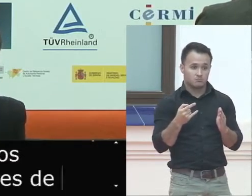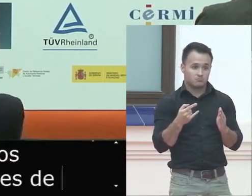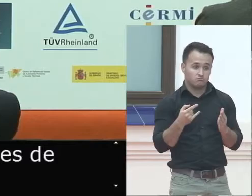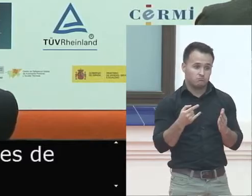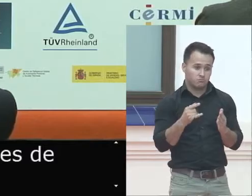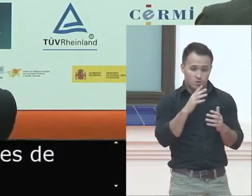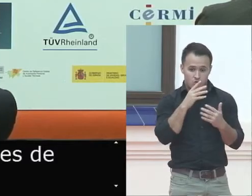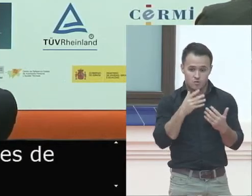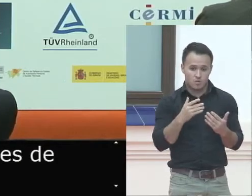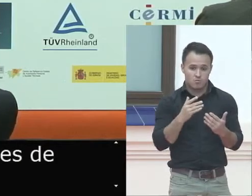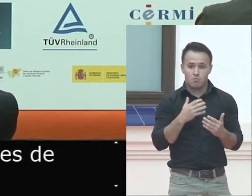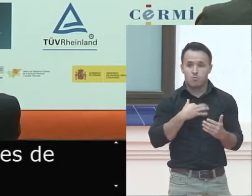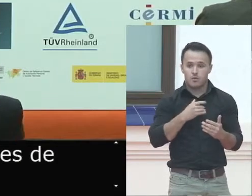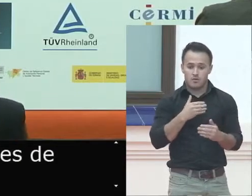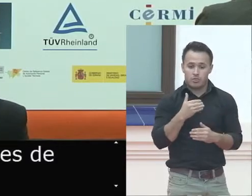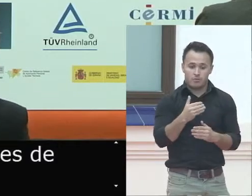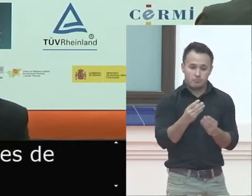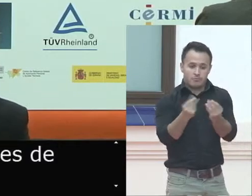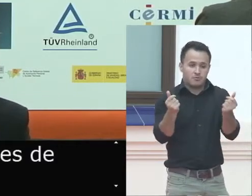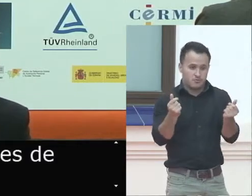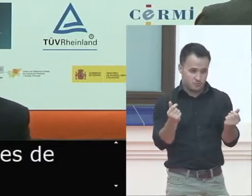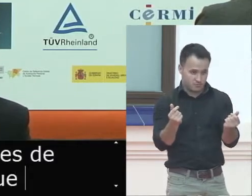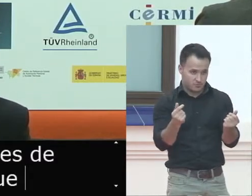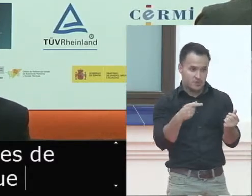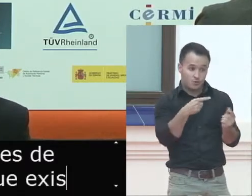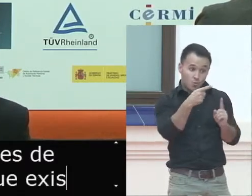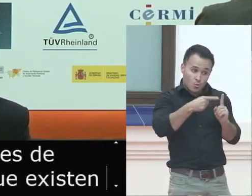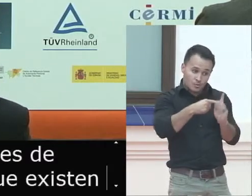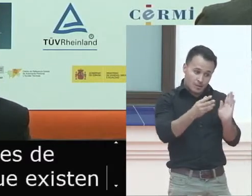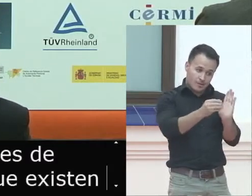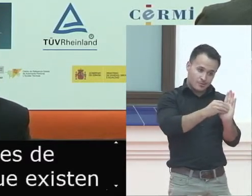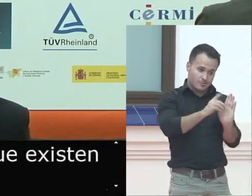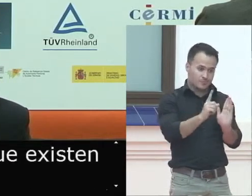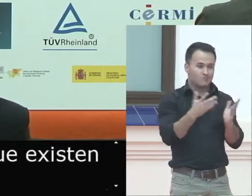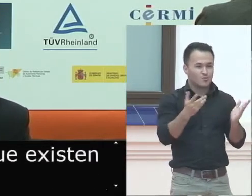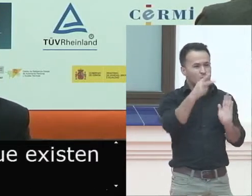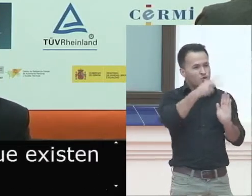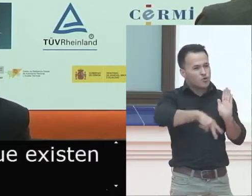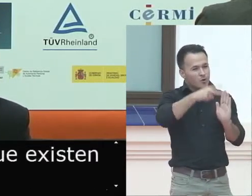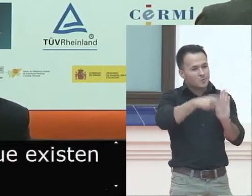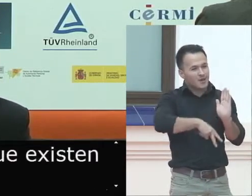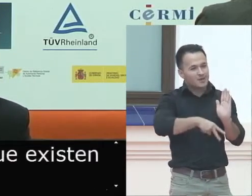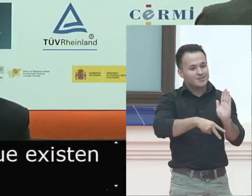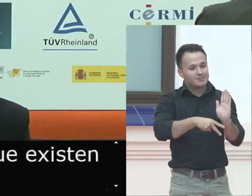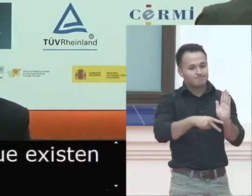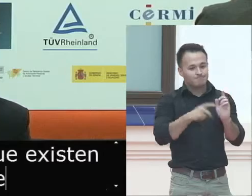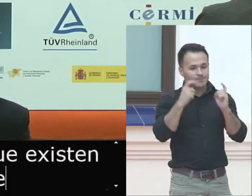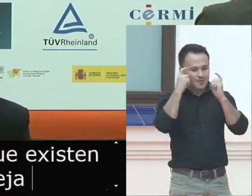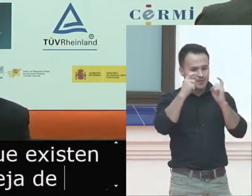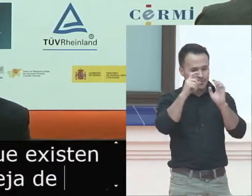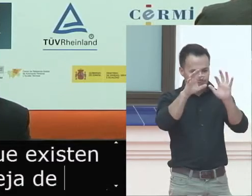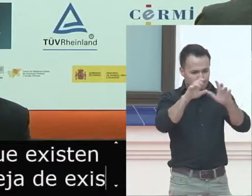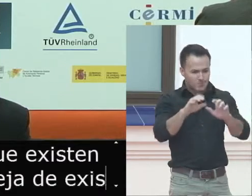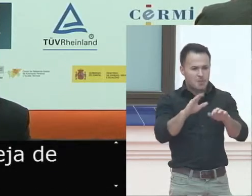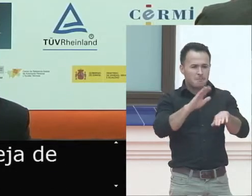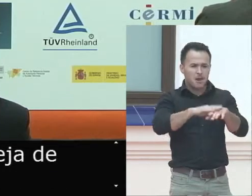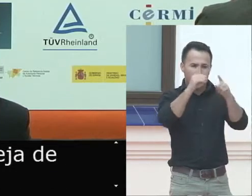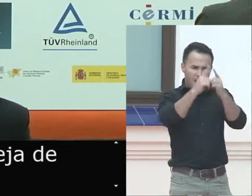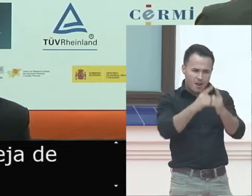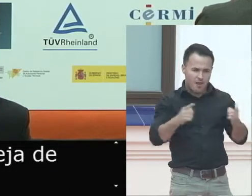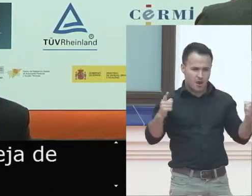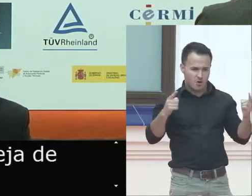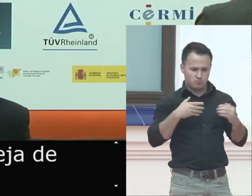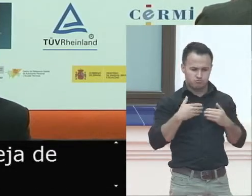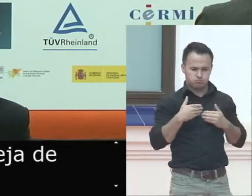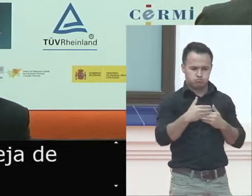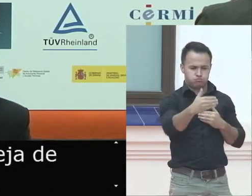lo mejor pasado mañana dejan de existir. Entonces, en ese sentido, la norma está redactada para ser robusta en el tiempo y además, como toda